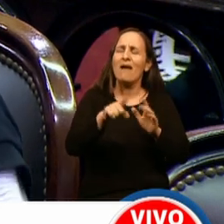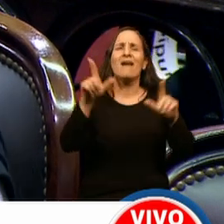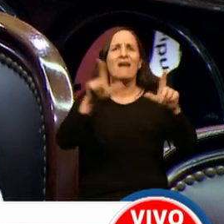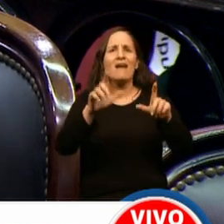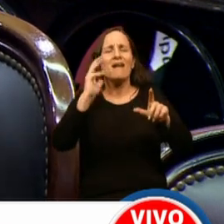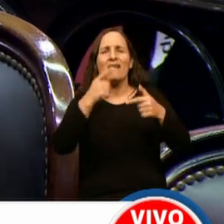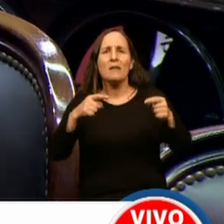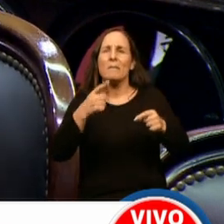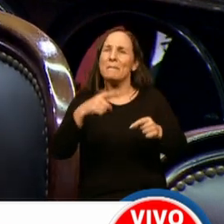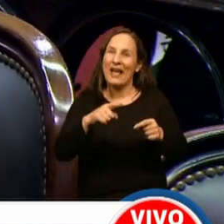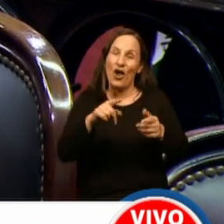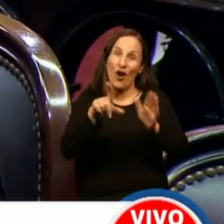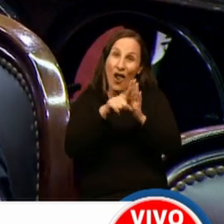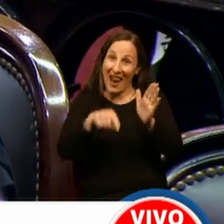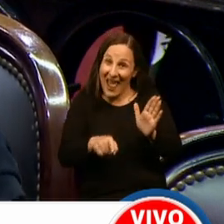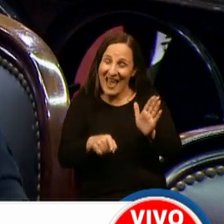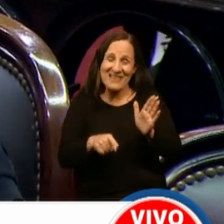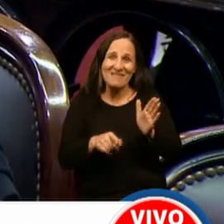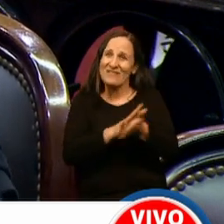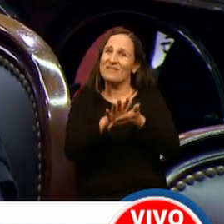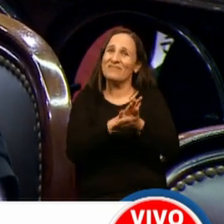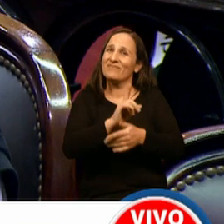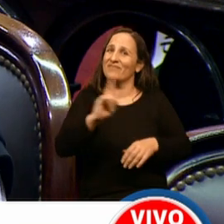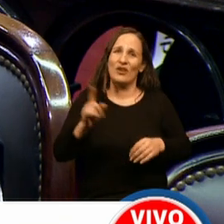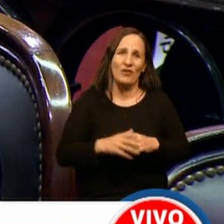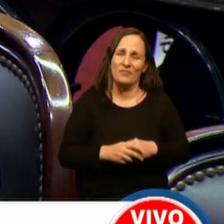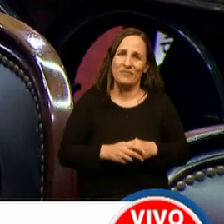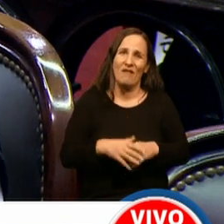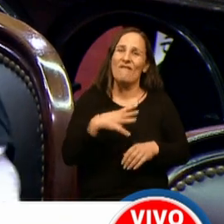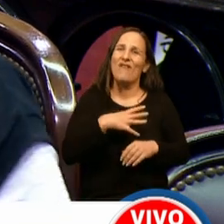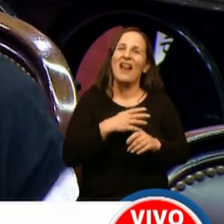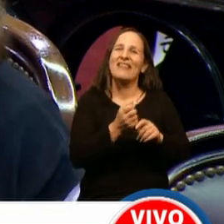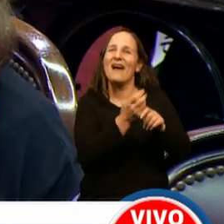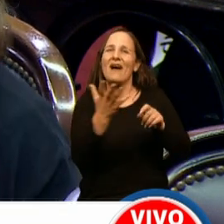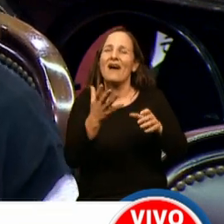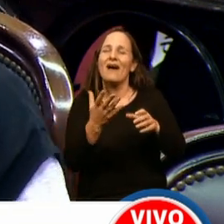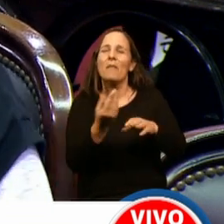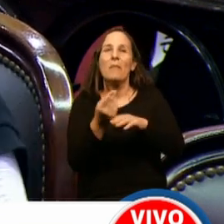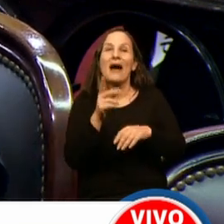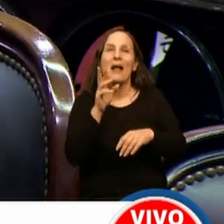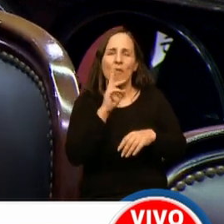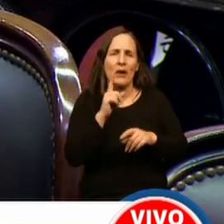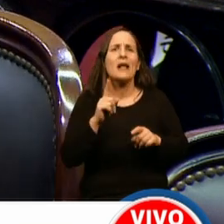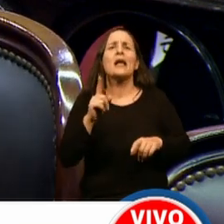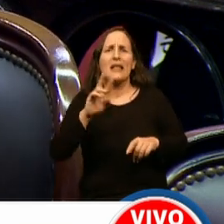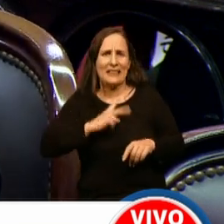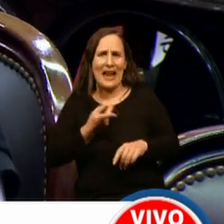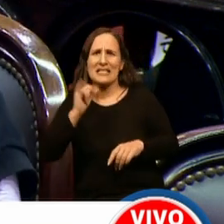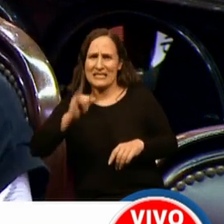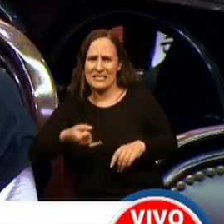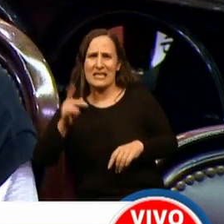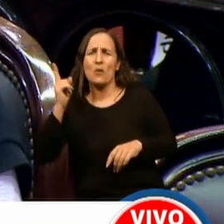pero esta ley no resuelve estos problemas omite establecer un cupo para mujeres si lo hace para el colectivo trans y estableciendo 1